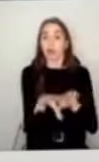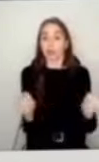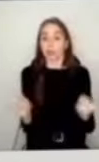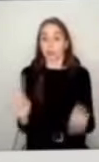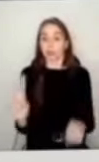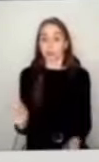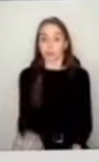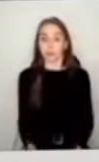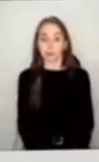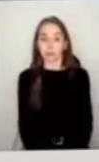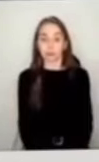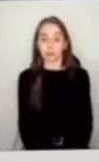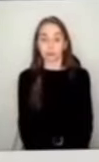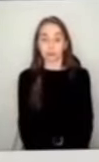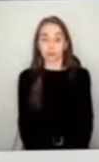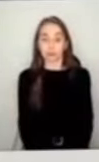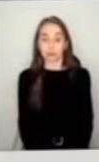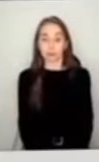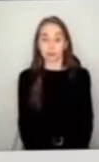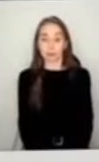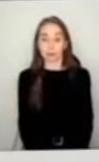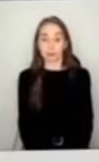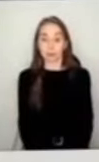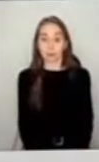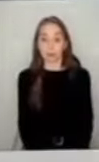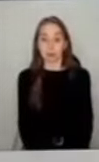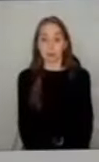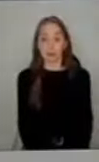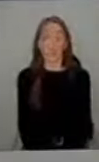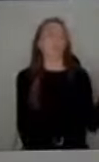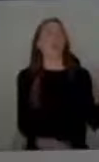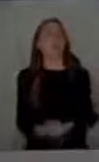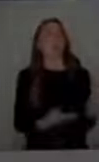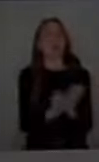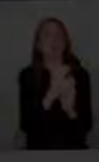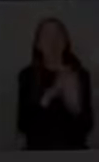Iniciando la orden del día.